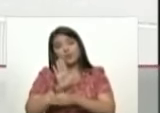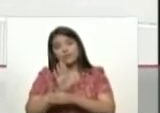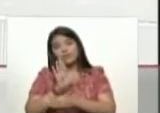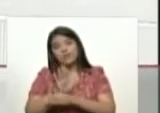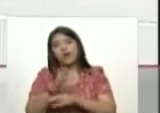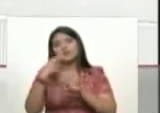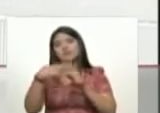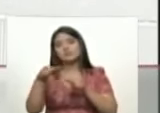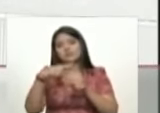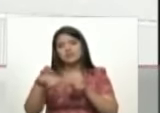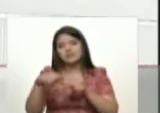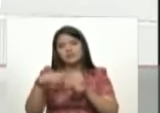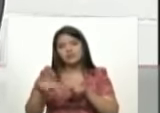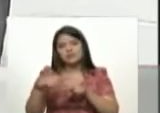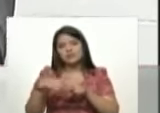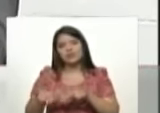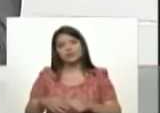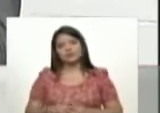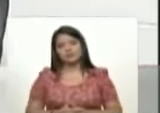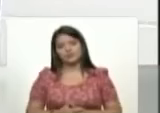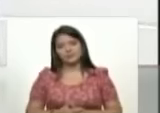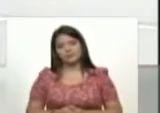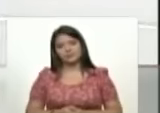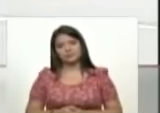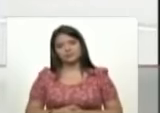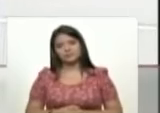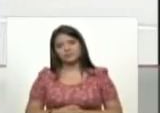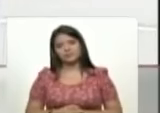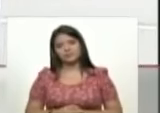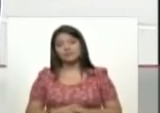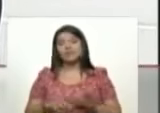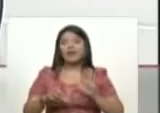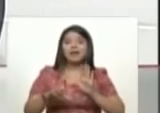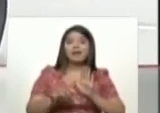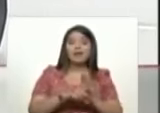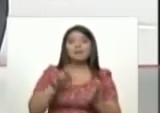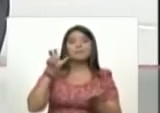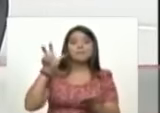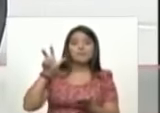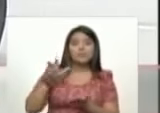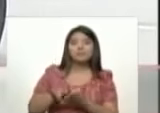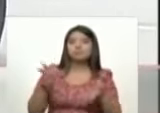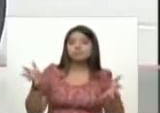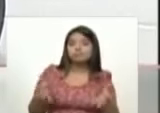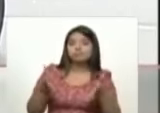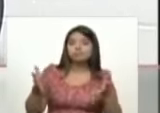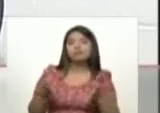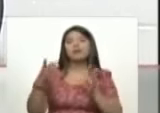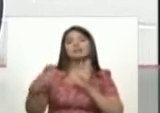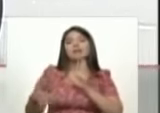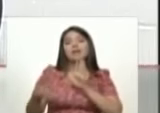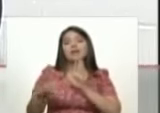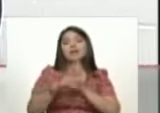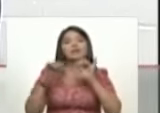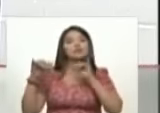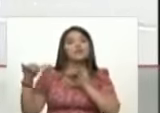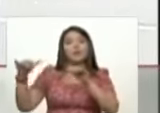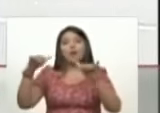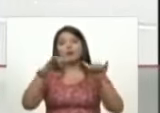de Niños y Niñas Adolescentes, Ley para la Promoción de Protección del Derecho a la